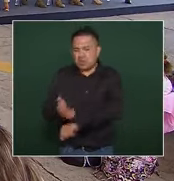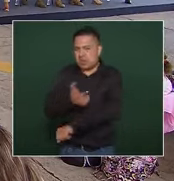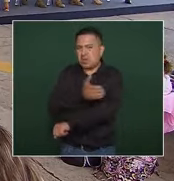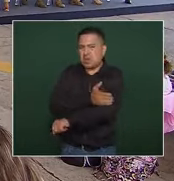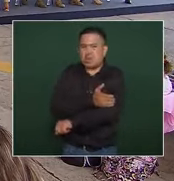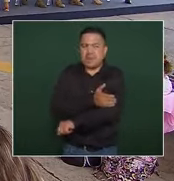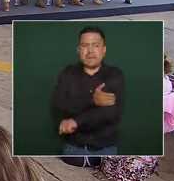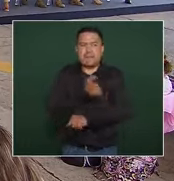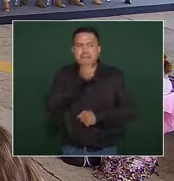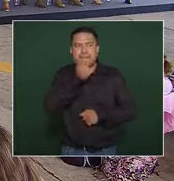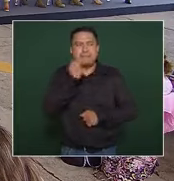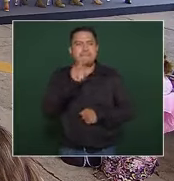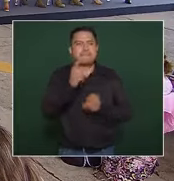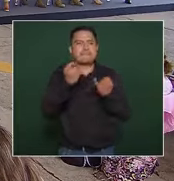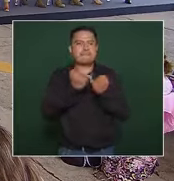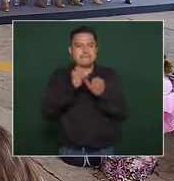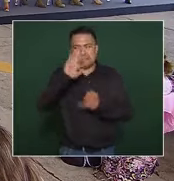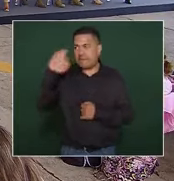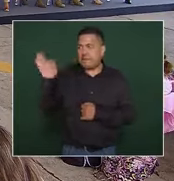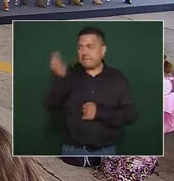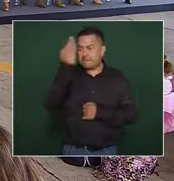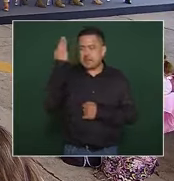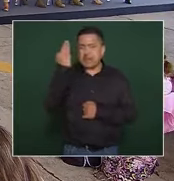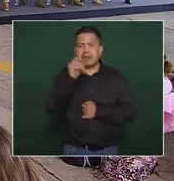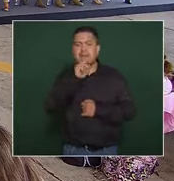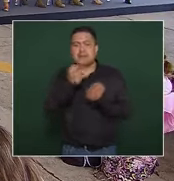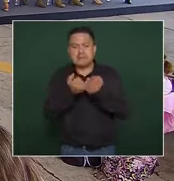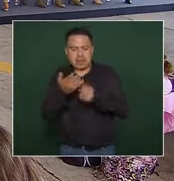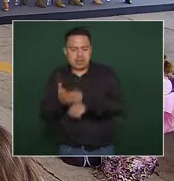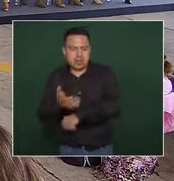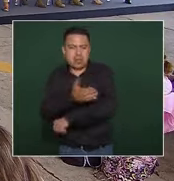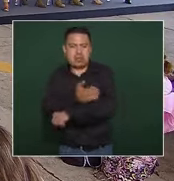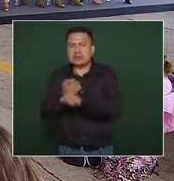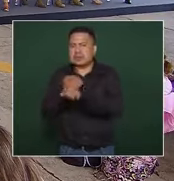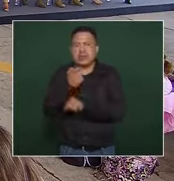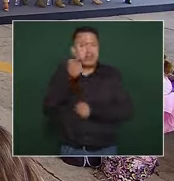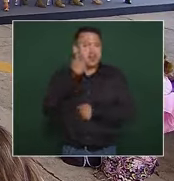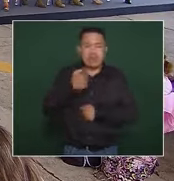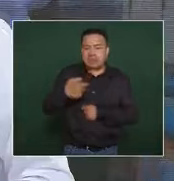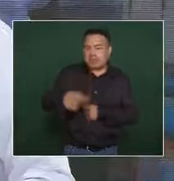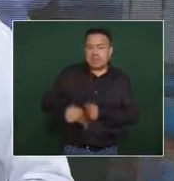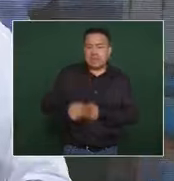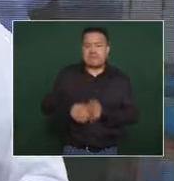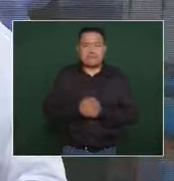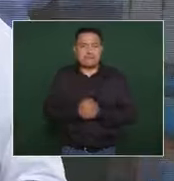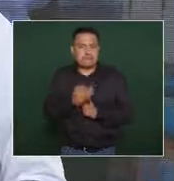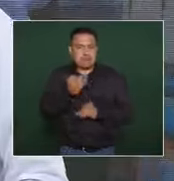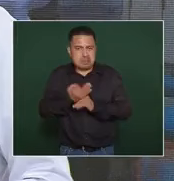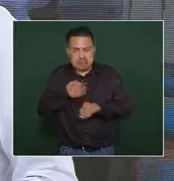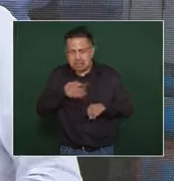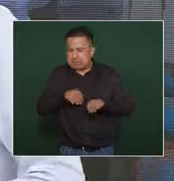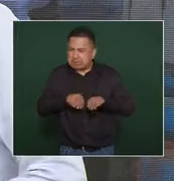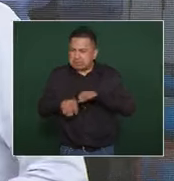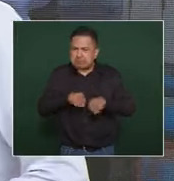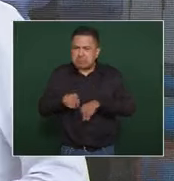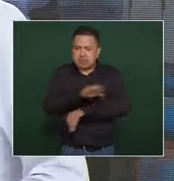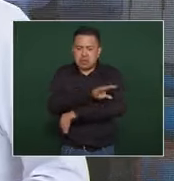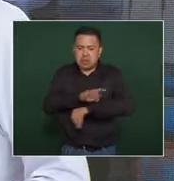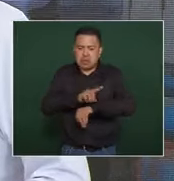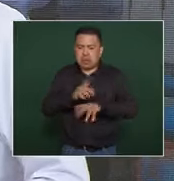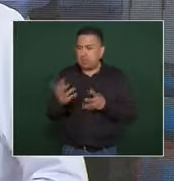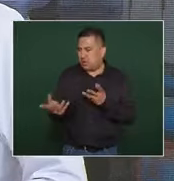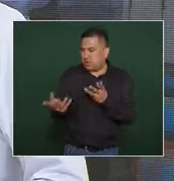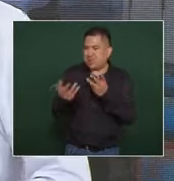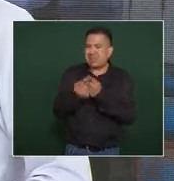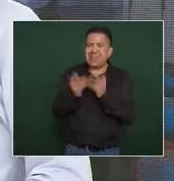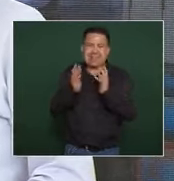del Gabinete Federal y compañeros del Estado de Guerrero. Hemos venido trabajando coordinadamente, como